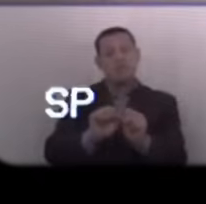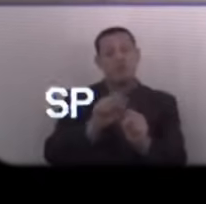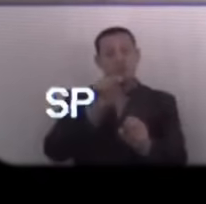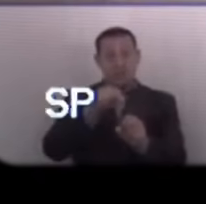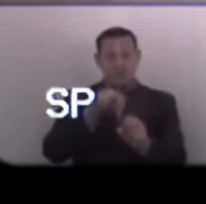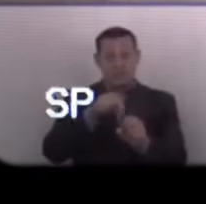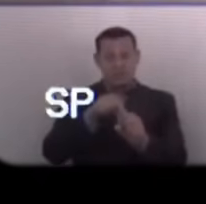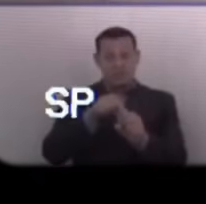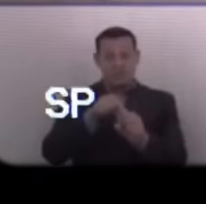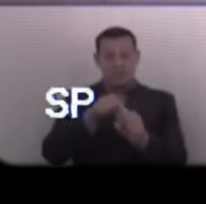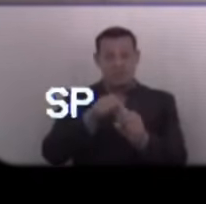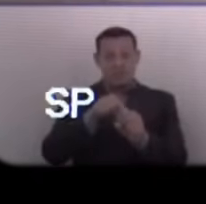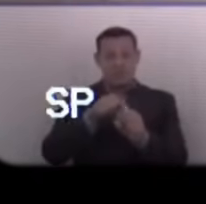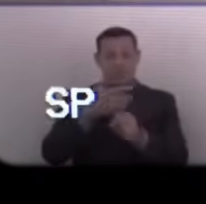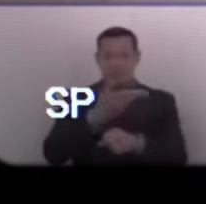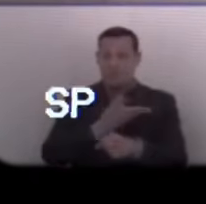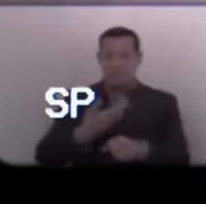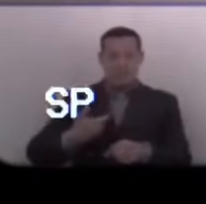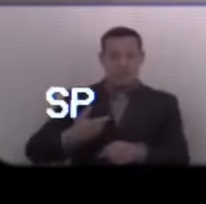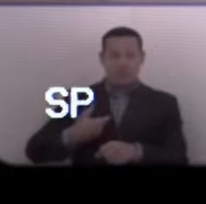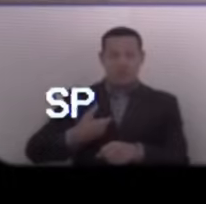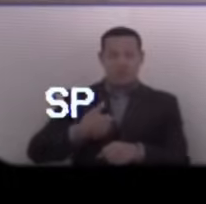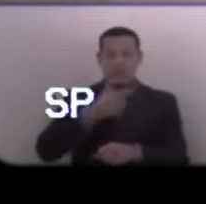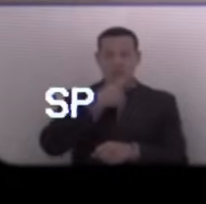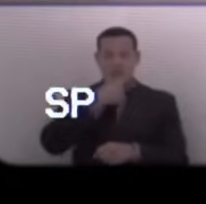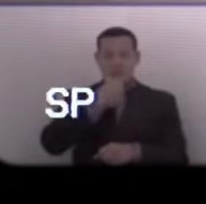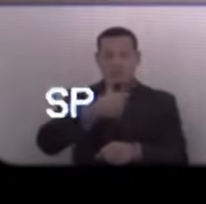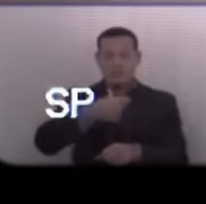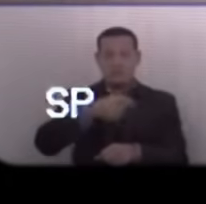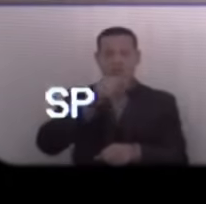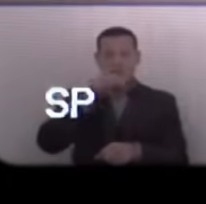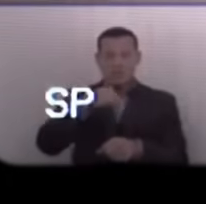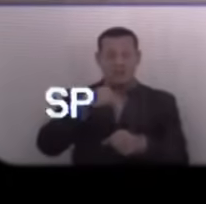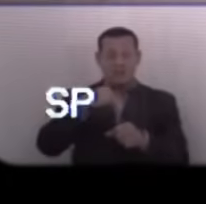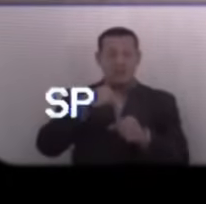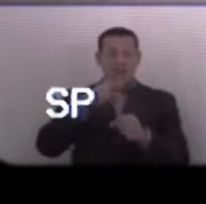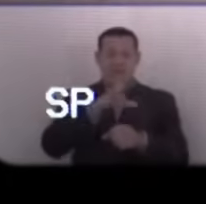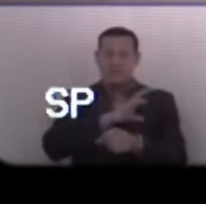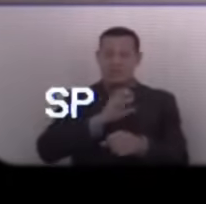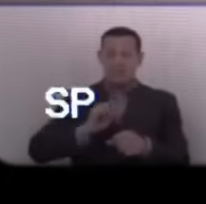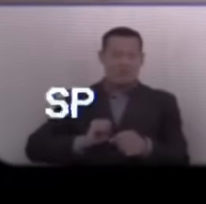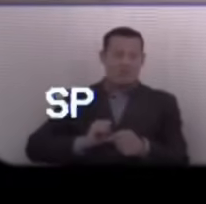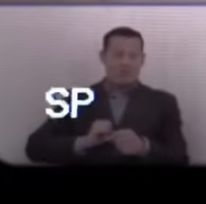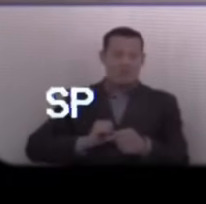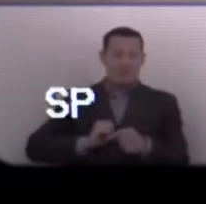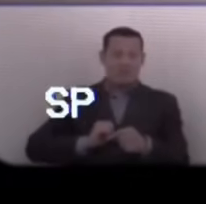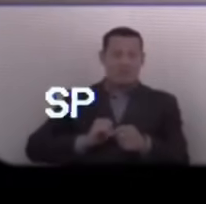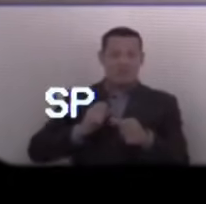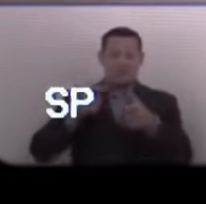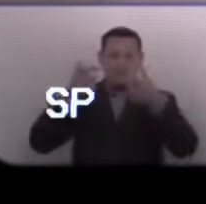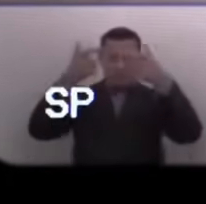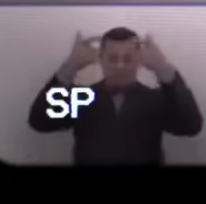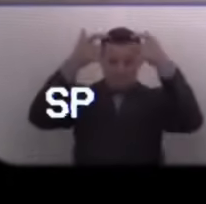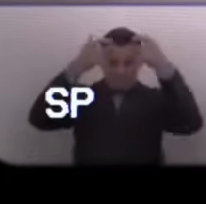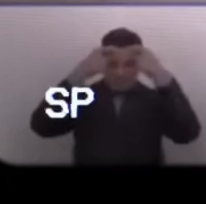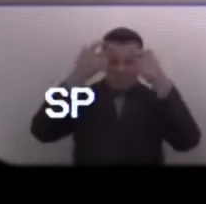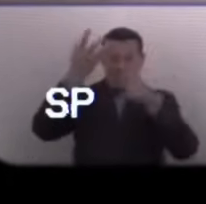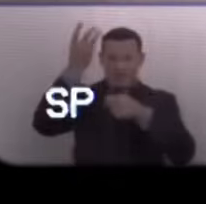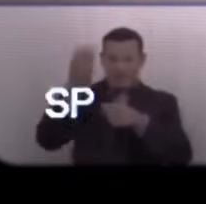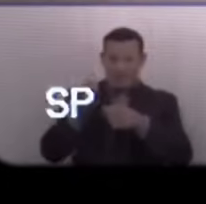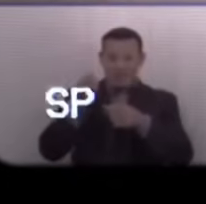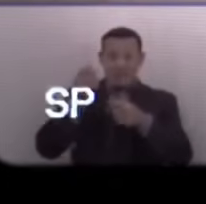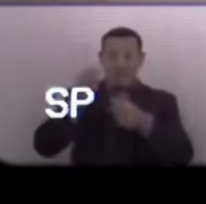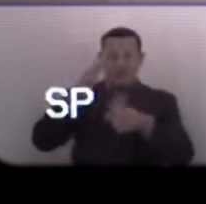Esto en el mandato de Salvador Sánchez Serén, que fue el quinquenio en el que El Salvador se coronó como el país